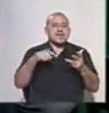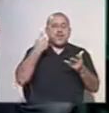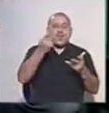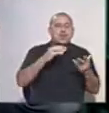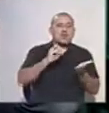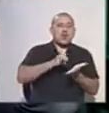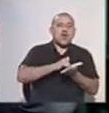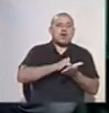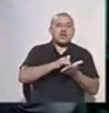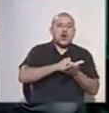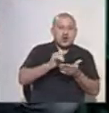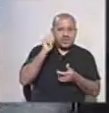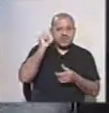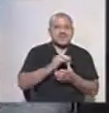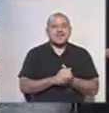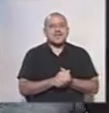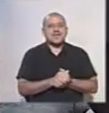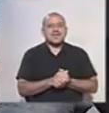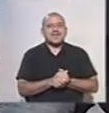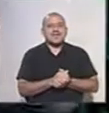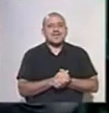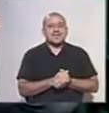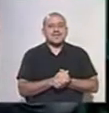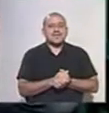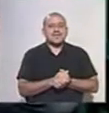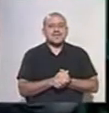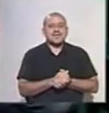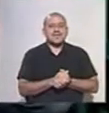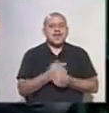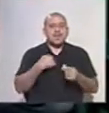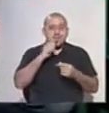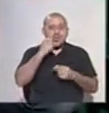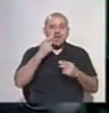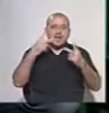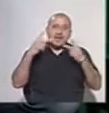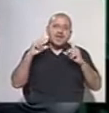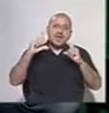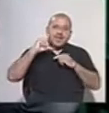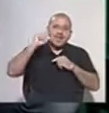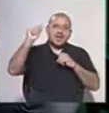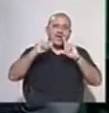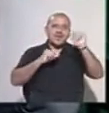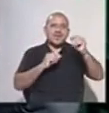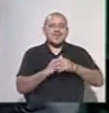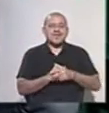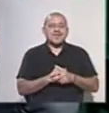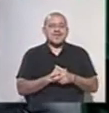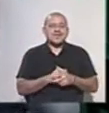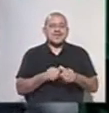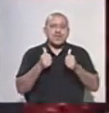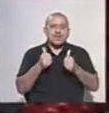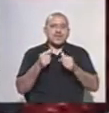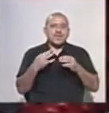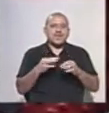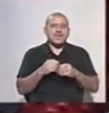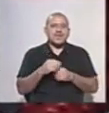Sí, capaz. No me gusta mucho ir lejos a mí. O el Carnegie Hall también. Ah, bien. El